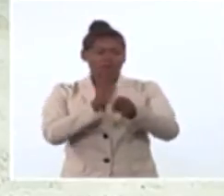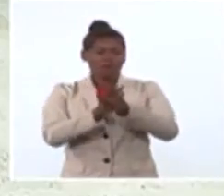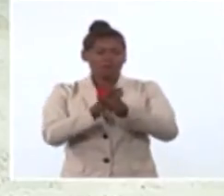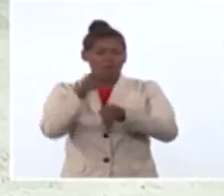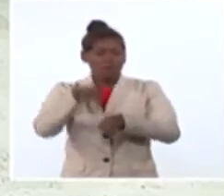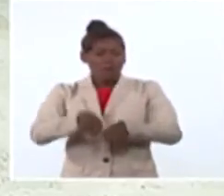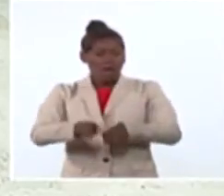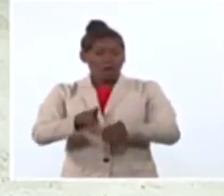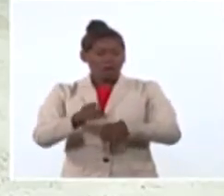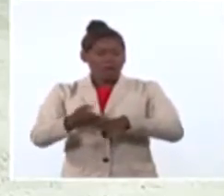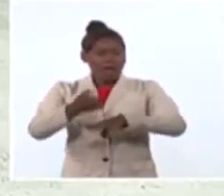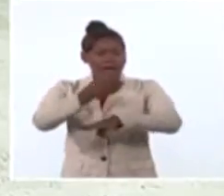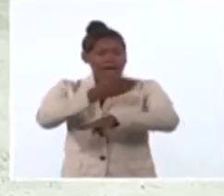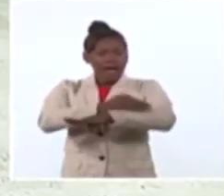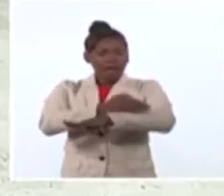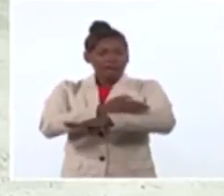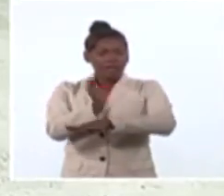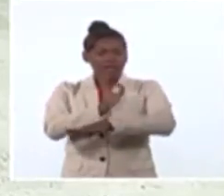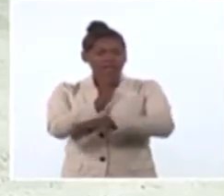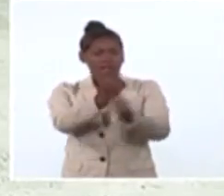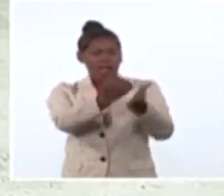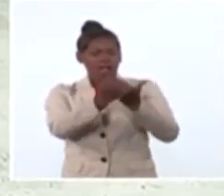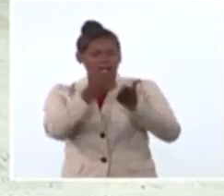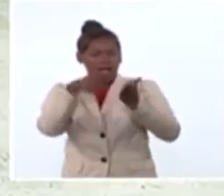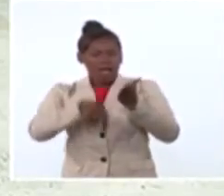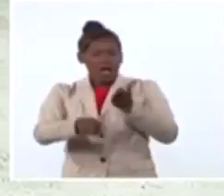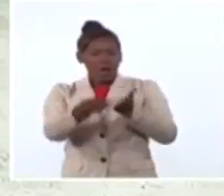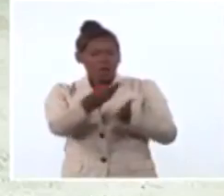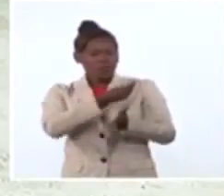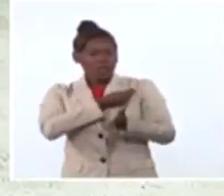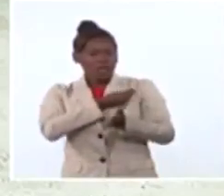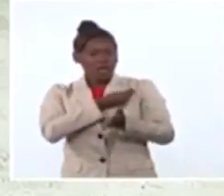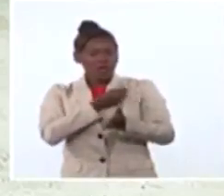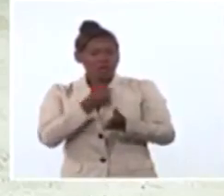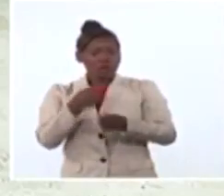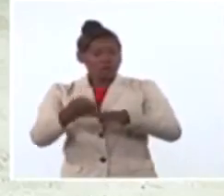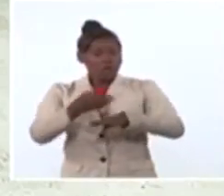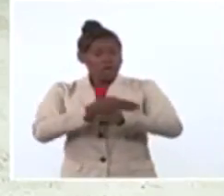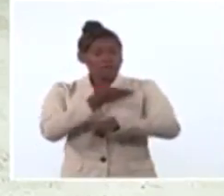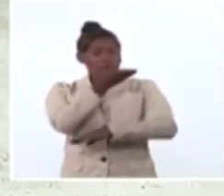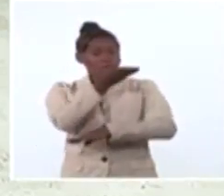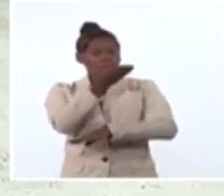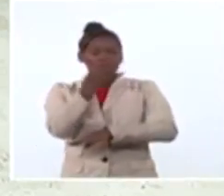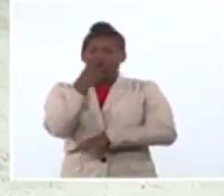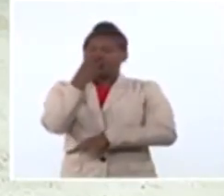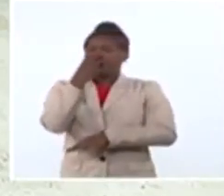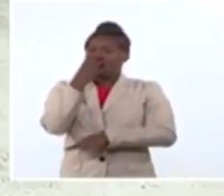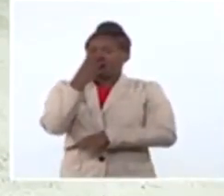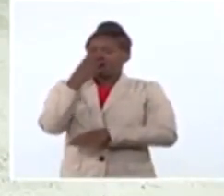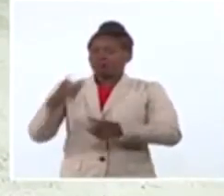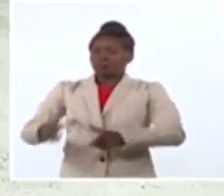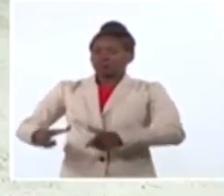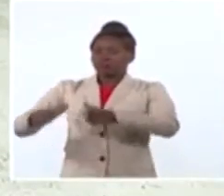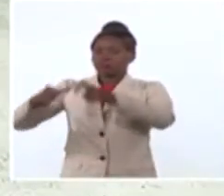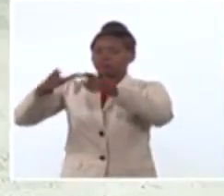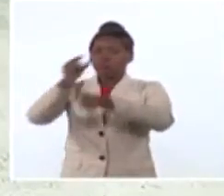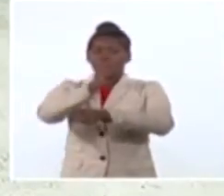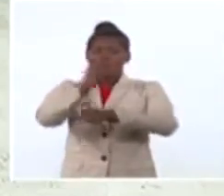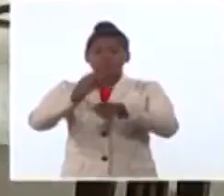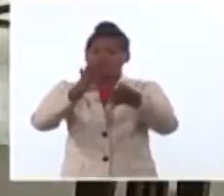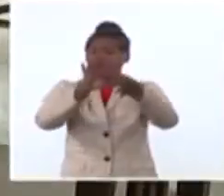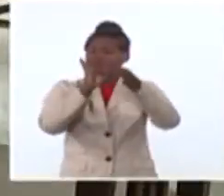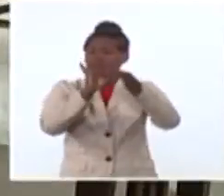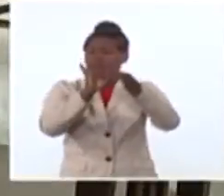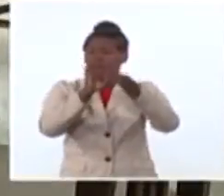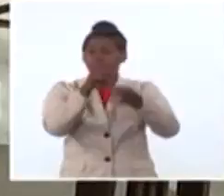efecto práctico alguno? ¿Por qué el oxígeno no y vacunas ahora sí? ¿Por qué vacunas no cuando